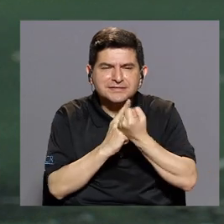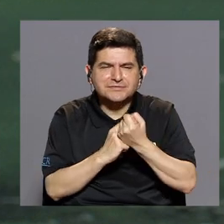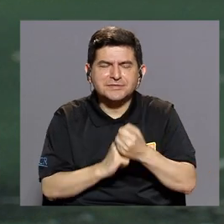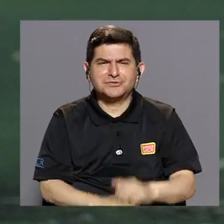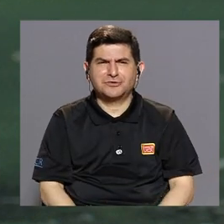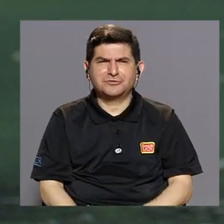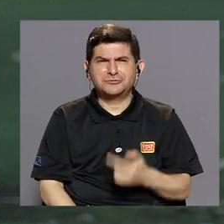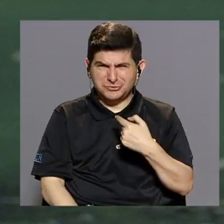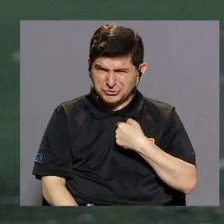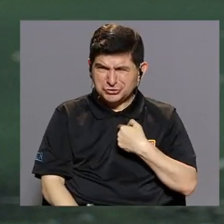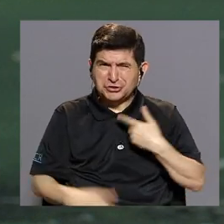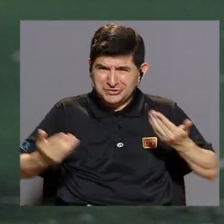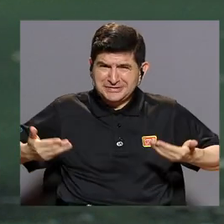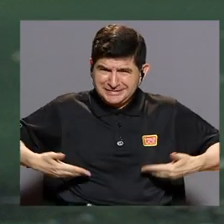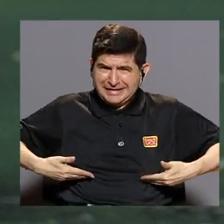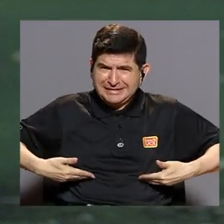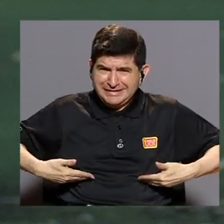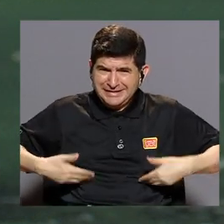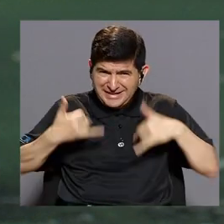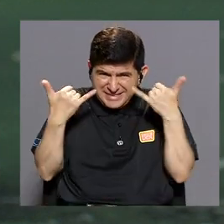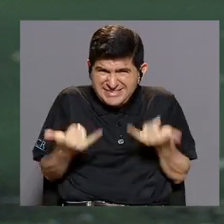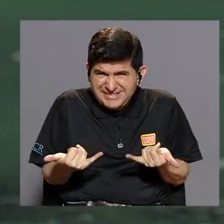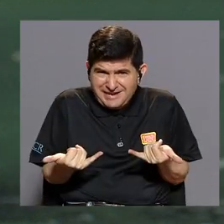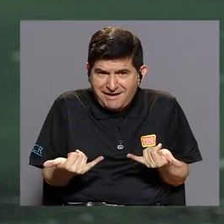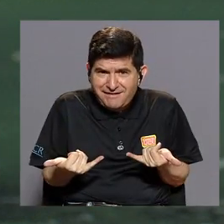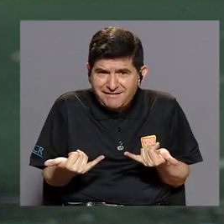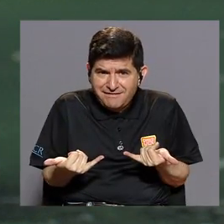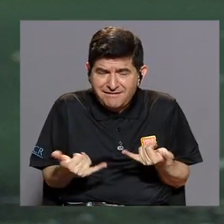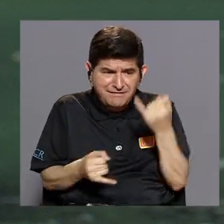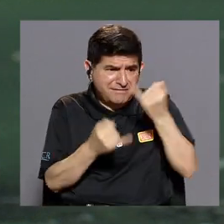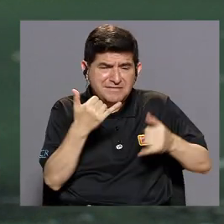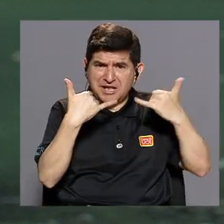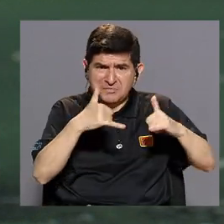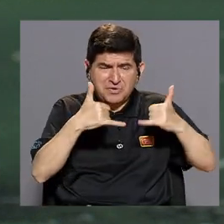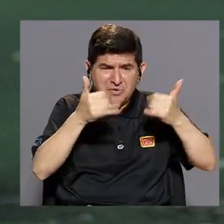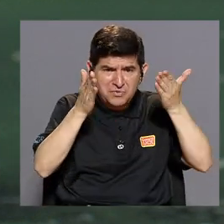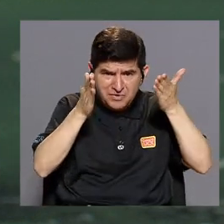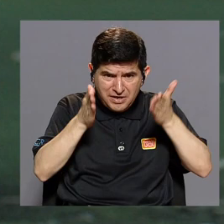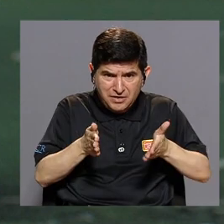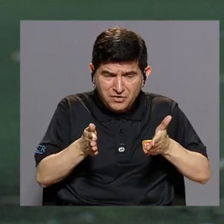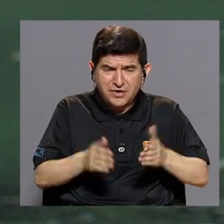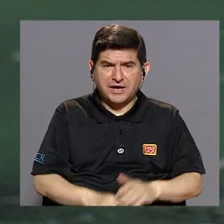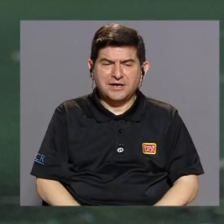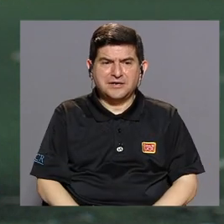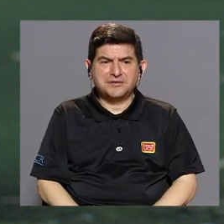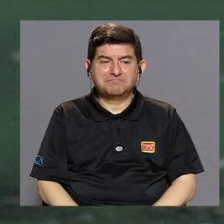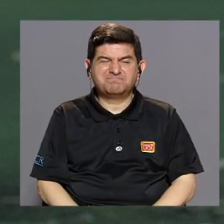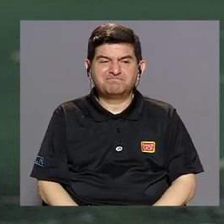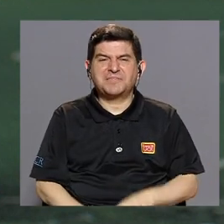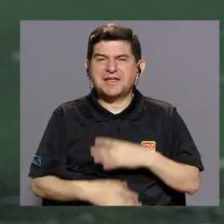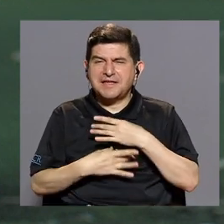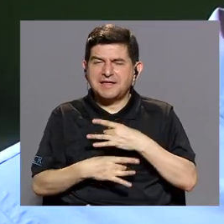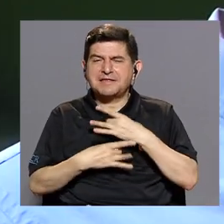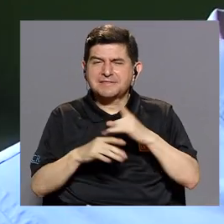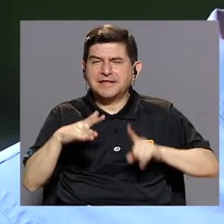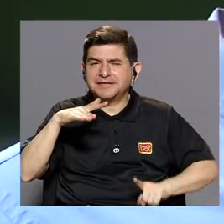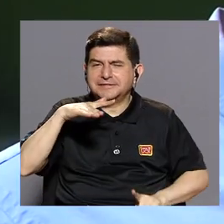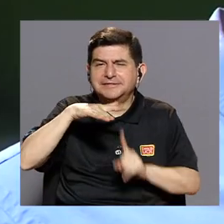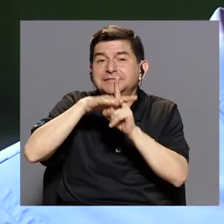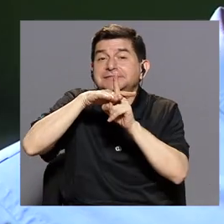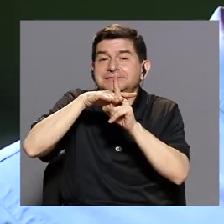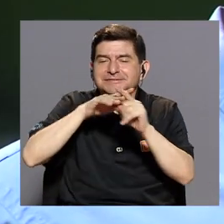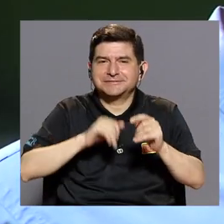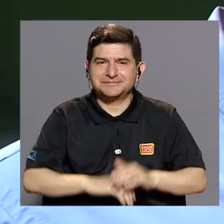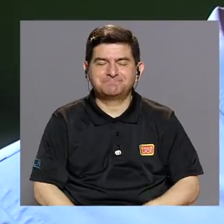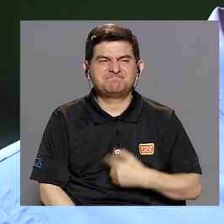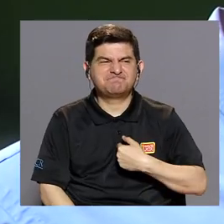Yo dije, ¿será? Y yo, ¿será que ya? Y yo, ya, termino de jugar. Y nació o creció un gusanito, ¿verdad? Y